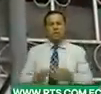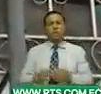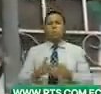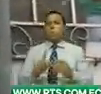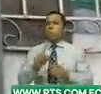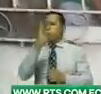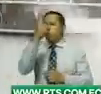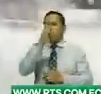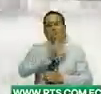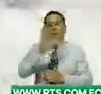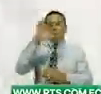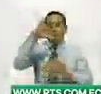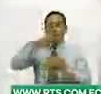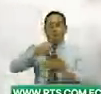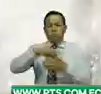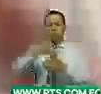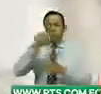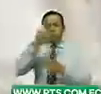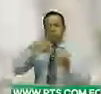vuelta!